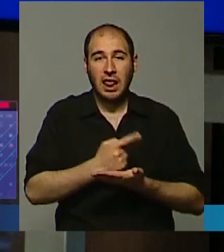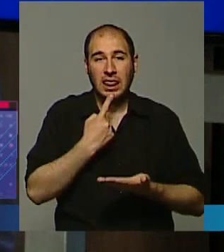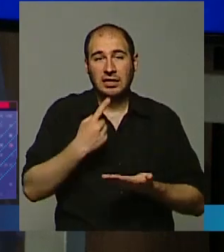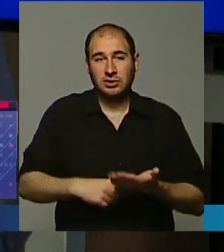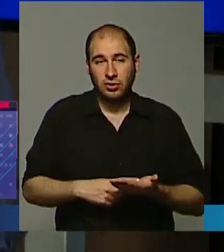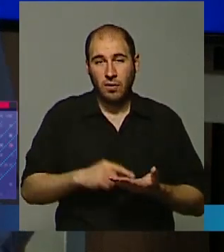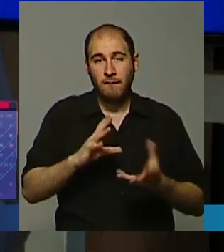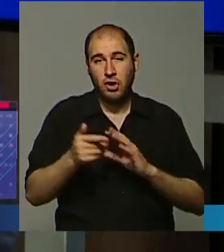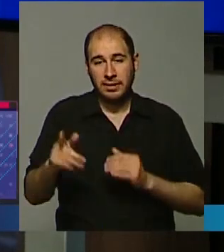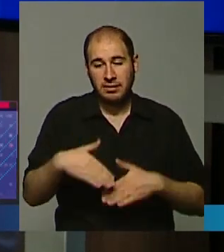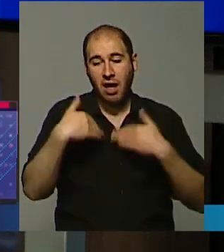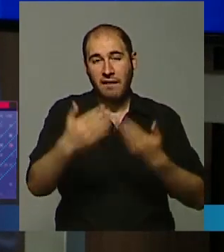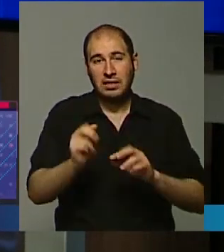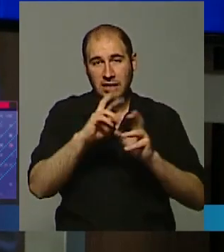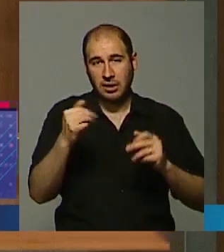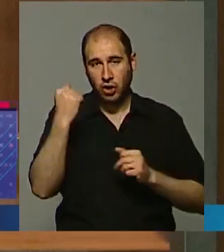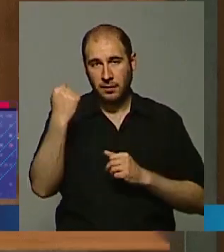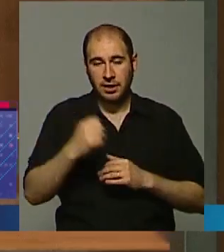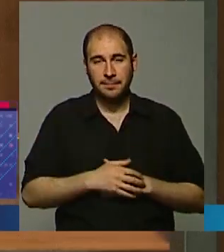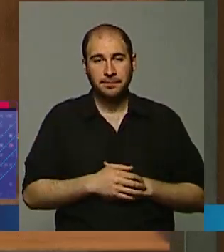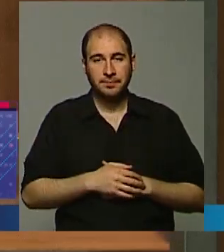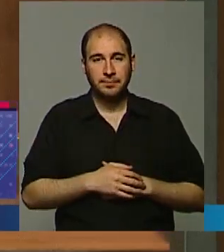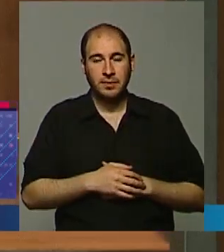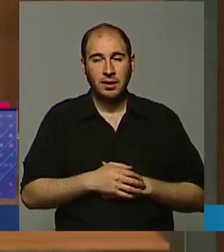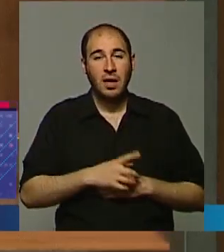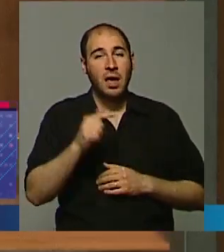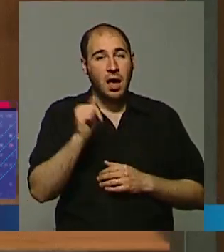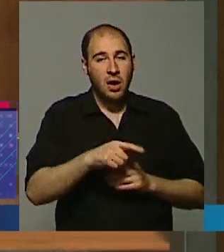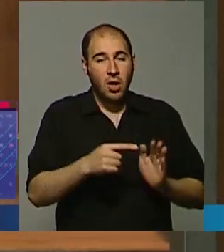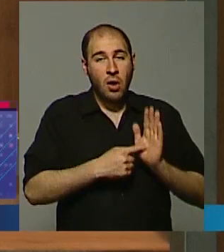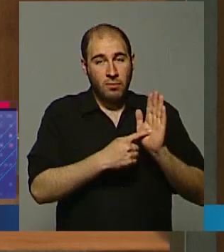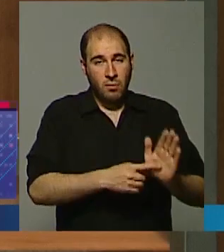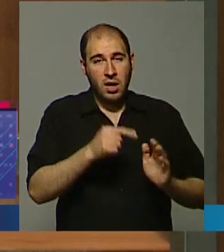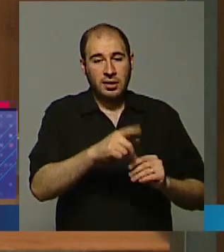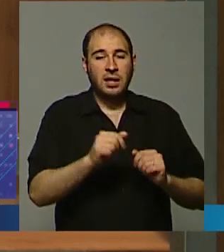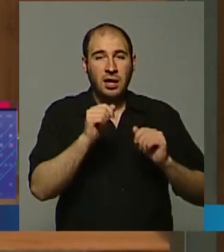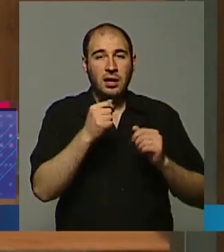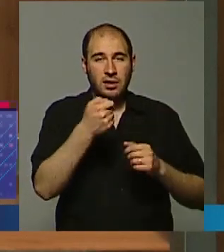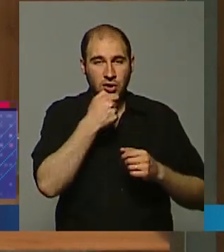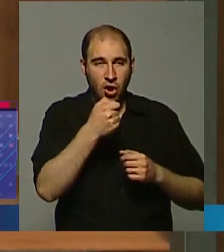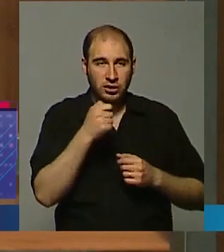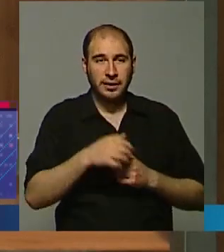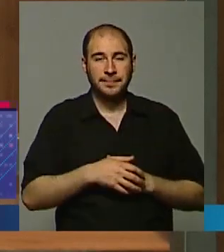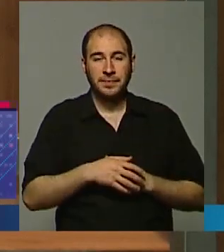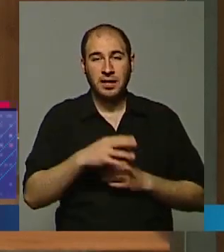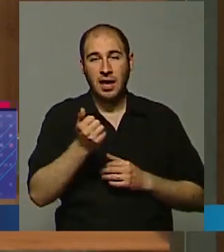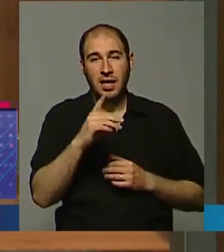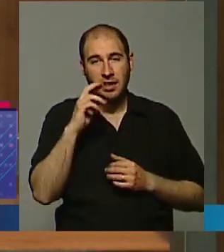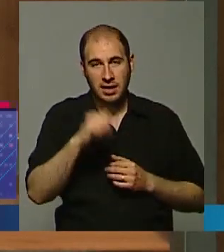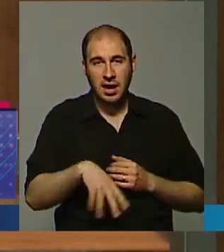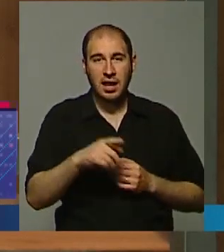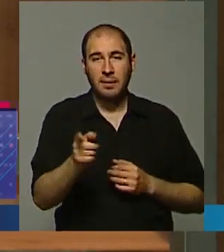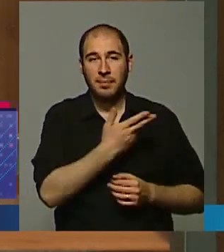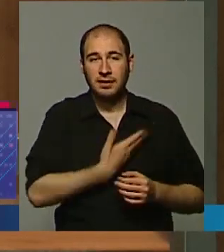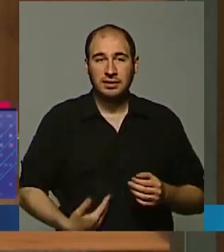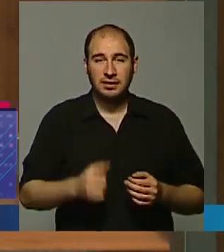definición de ese tipo para poder avanzar en materia económica. Bueno, José, vamos a compartir ahora con vos una nota que hacíamos a Adriana Lin, que es presidente